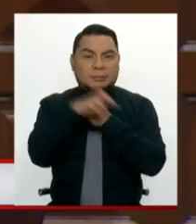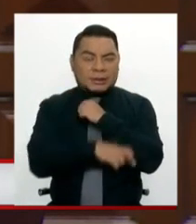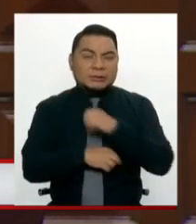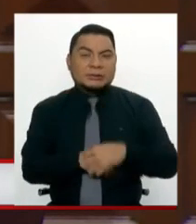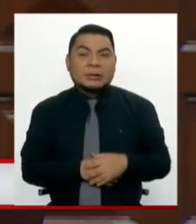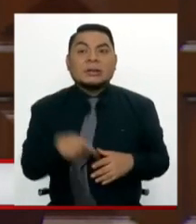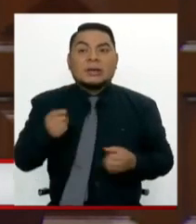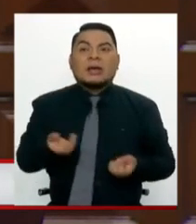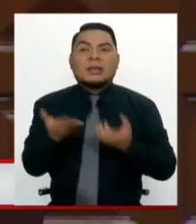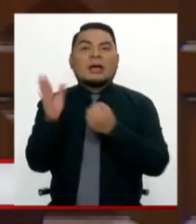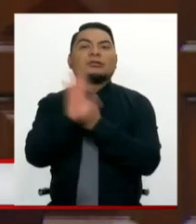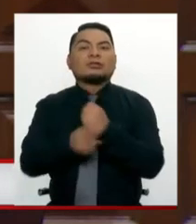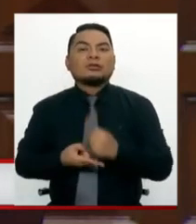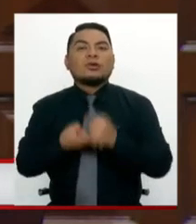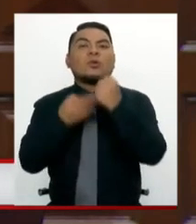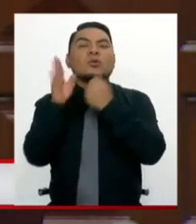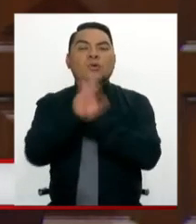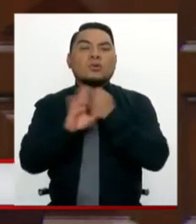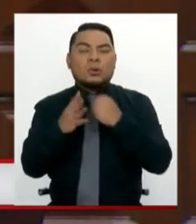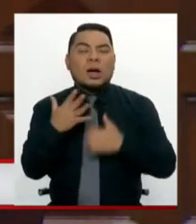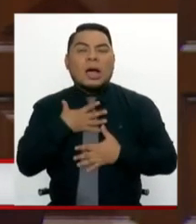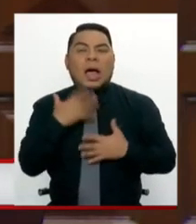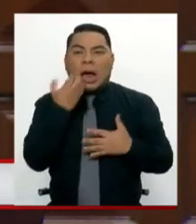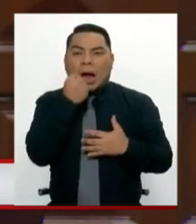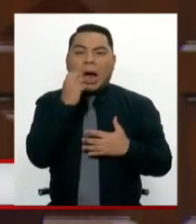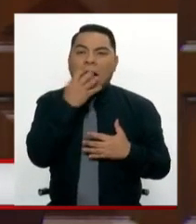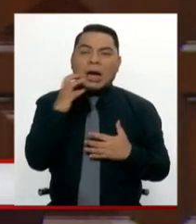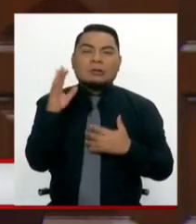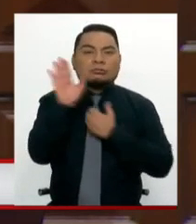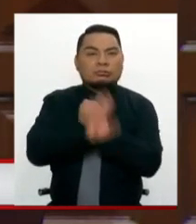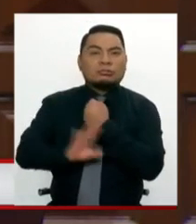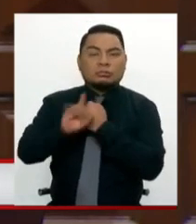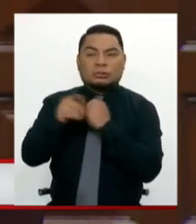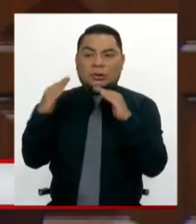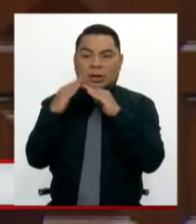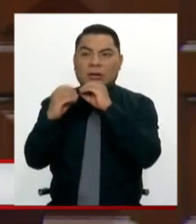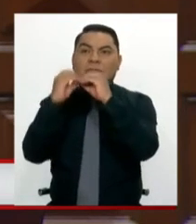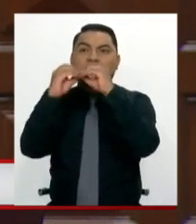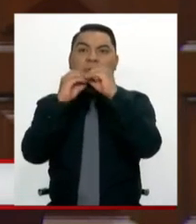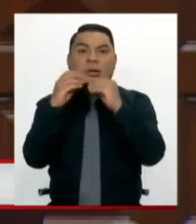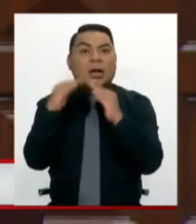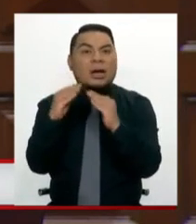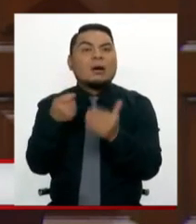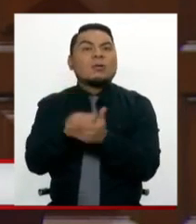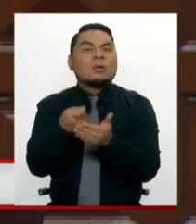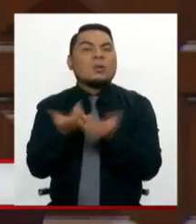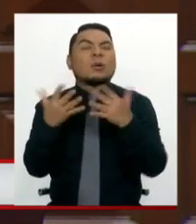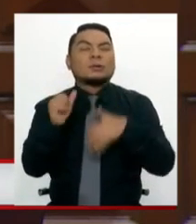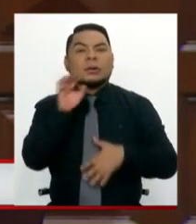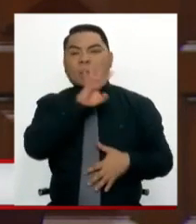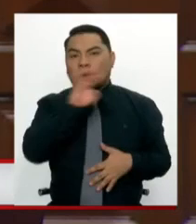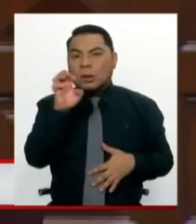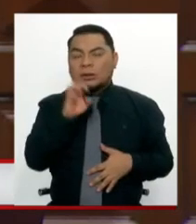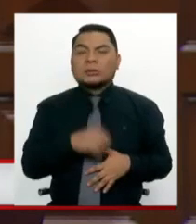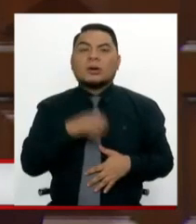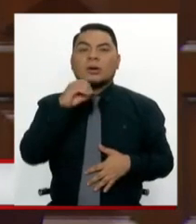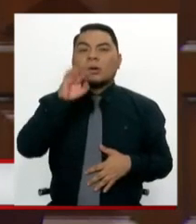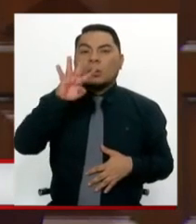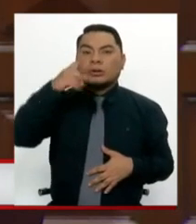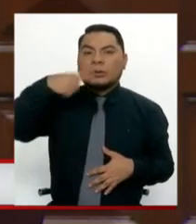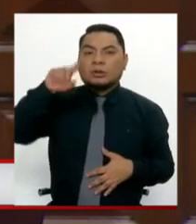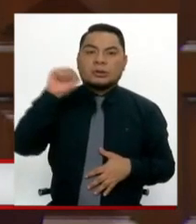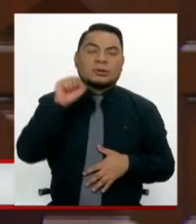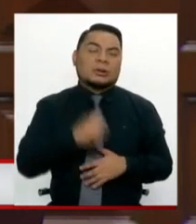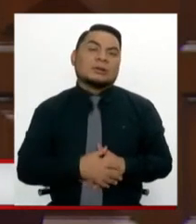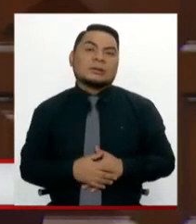les brinda seguridad y confort térmico. Ello ha significado una inversión de alrededor de 404 millones de